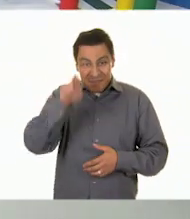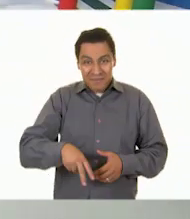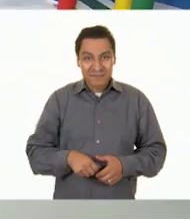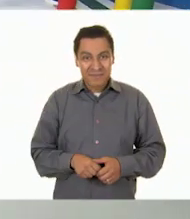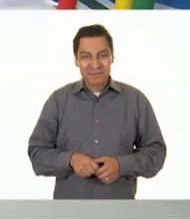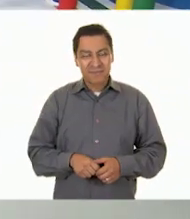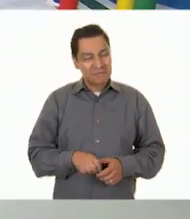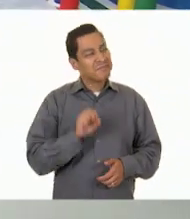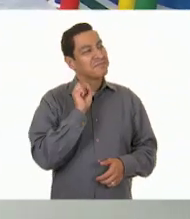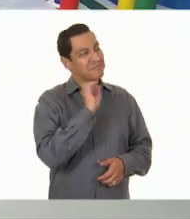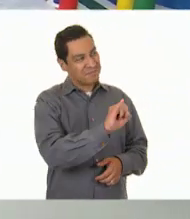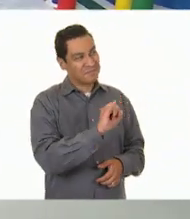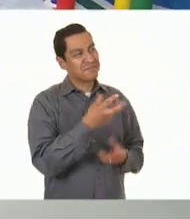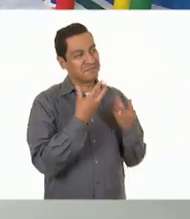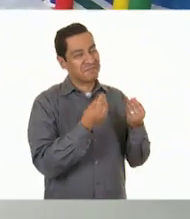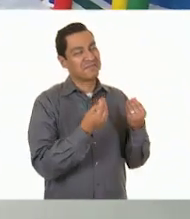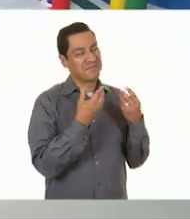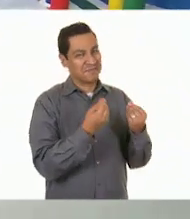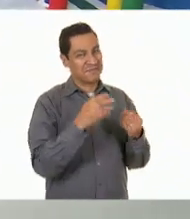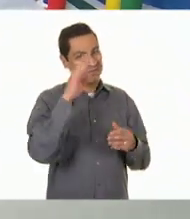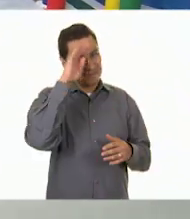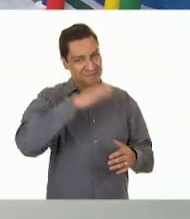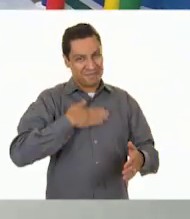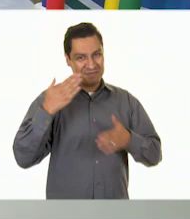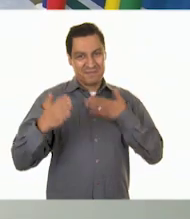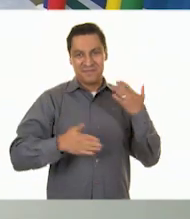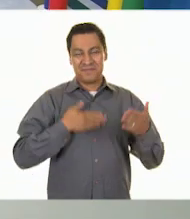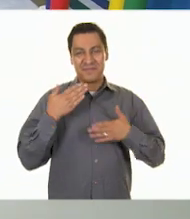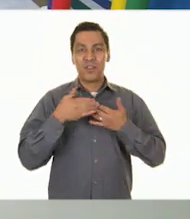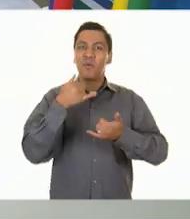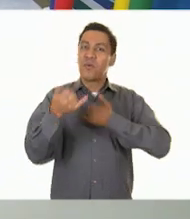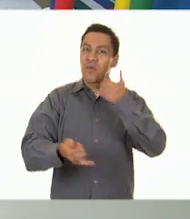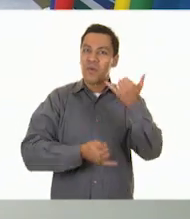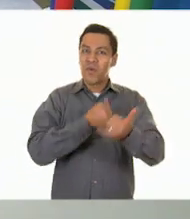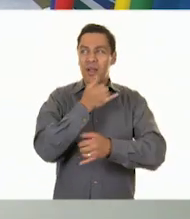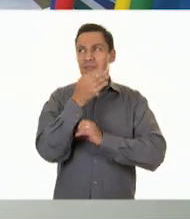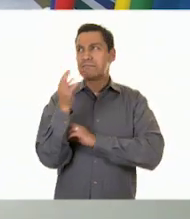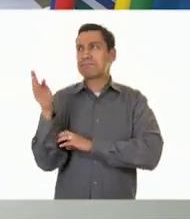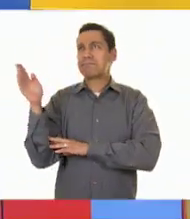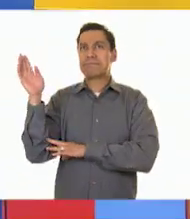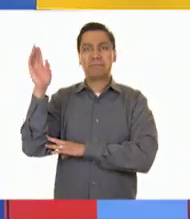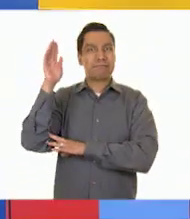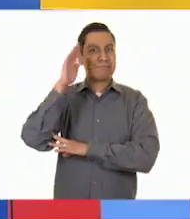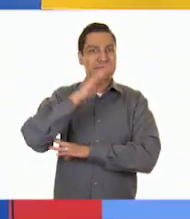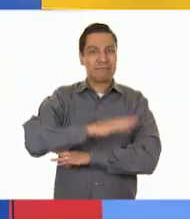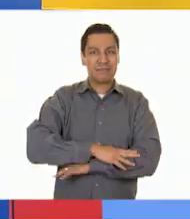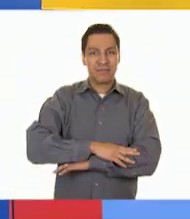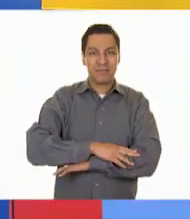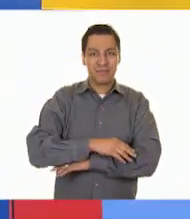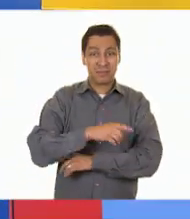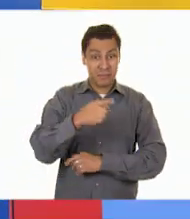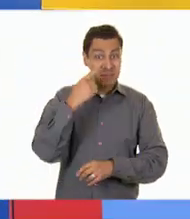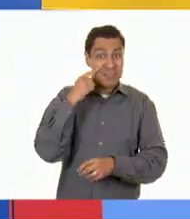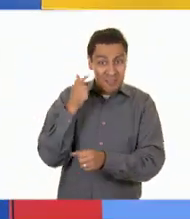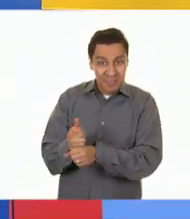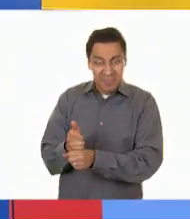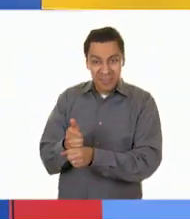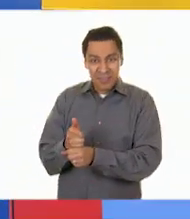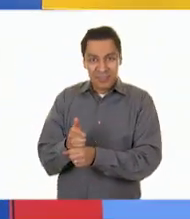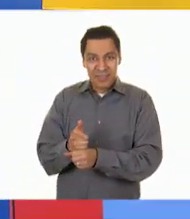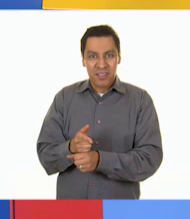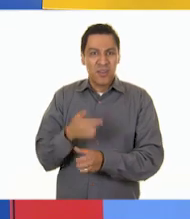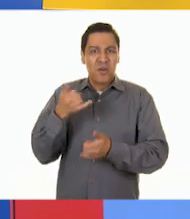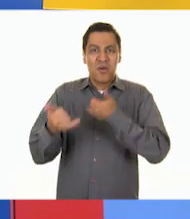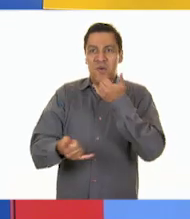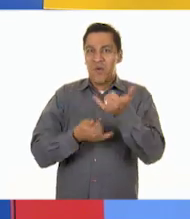muy divertido y lo mejor es que pueden jugar toda la tarde con él observaste que con nuestro títere